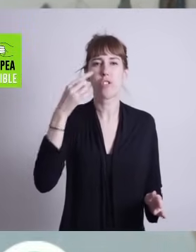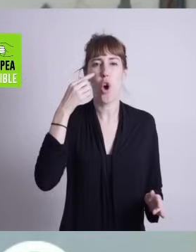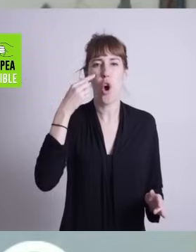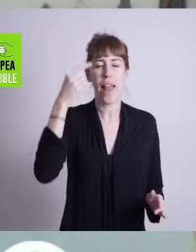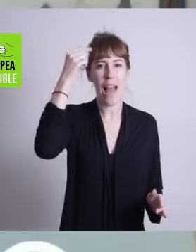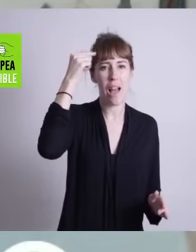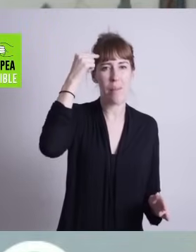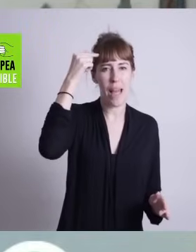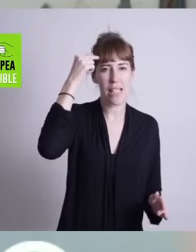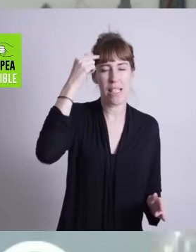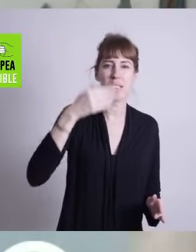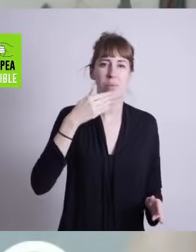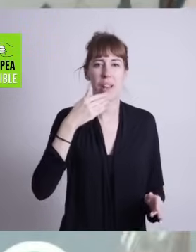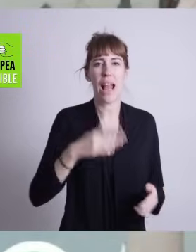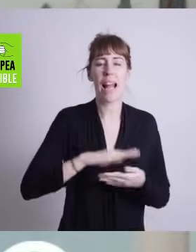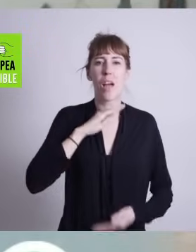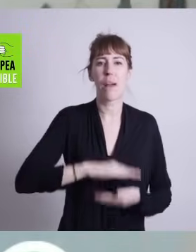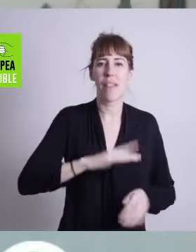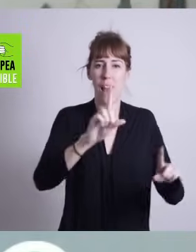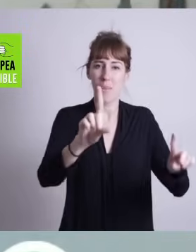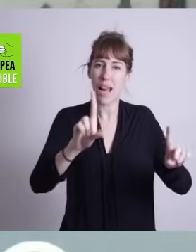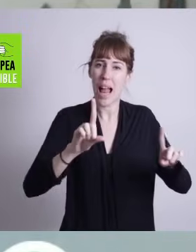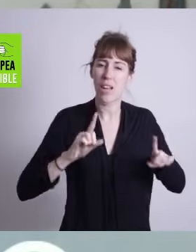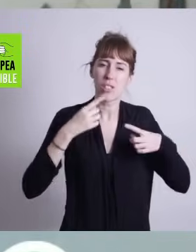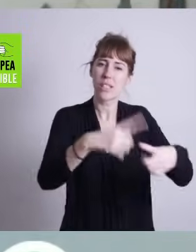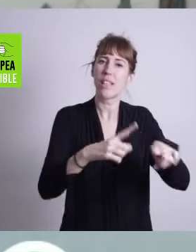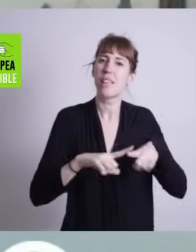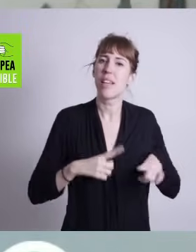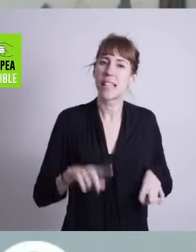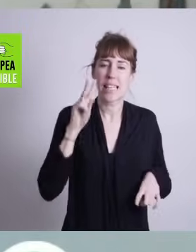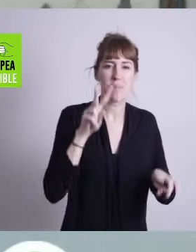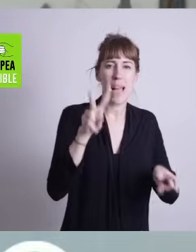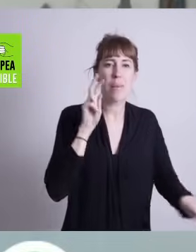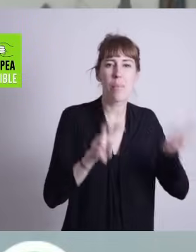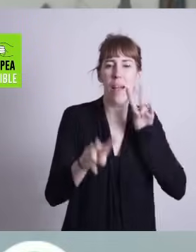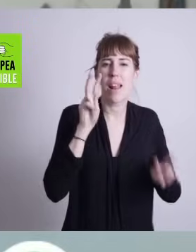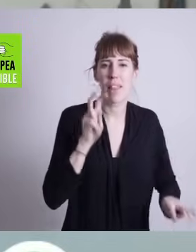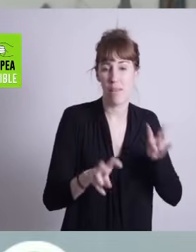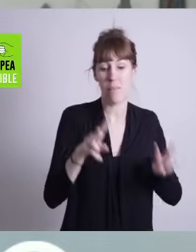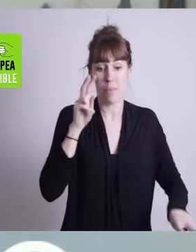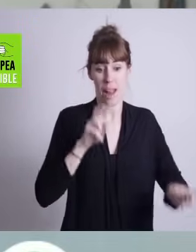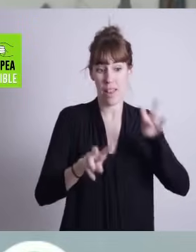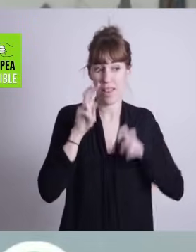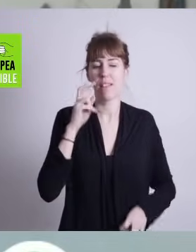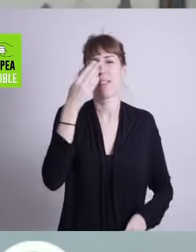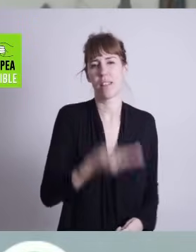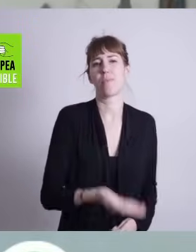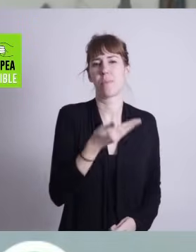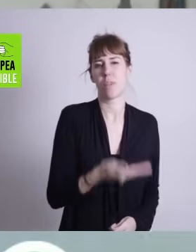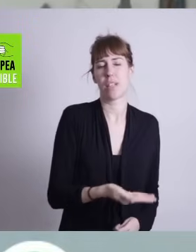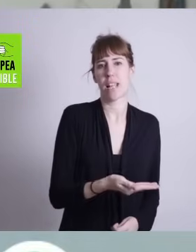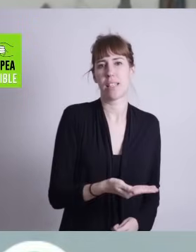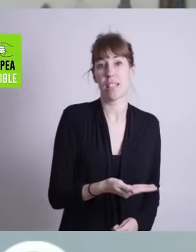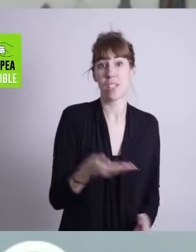como la capacidad de poder ver en los distintos planos y de poder percibir, y no solamente ver, percibir, que es lo importante, todo